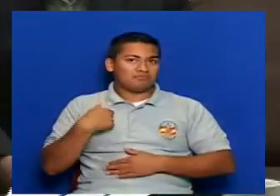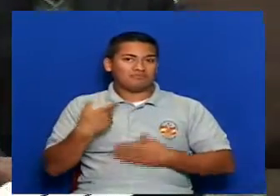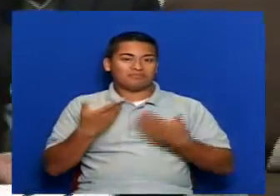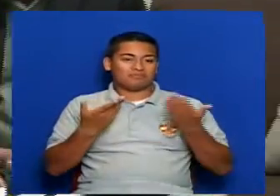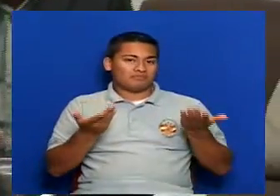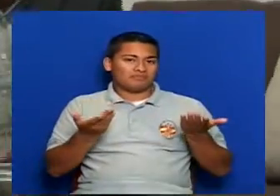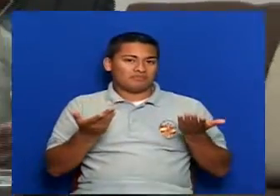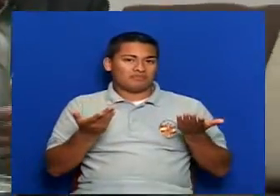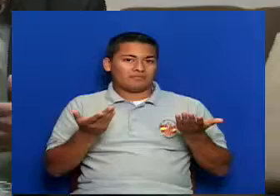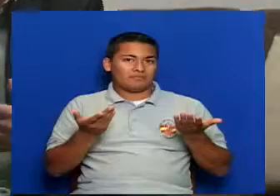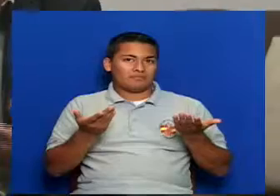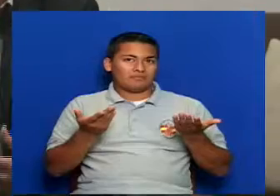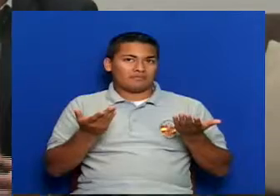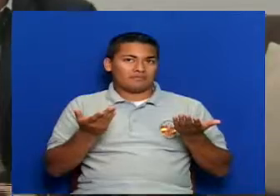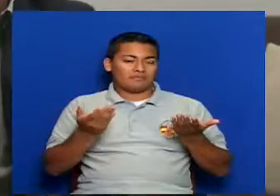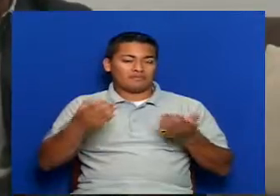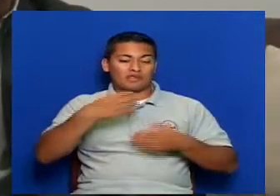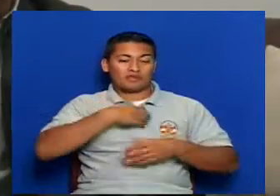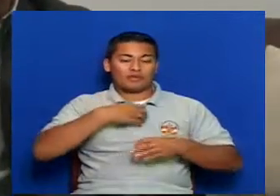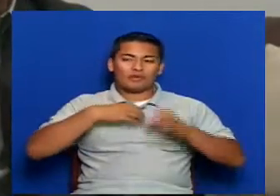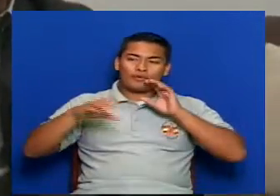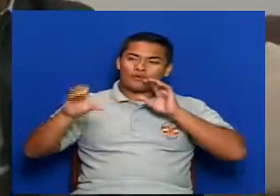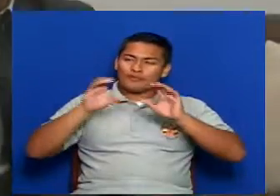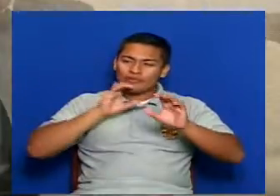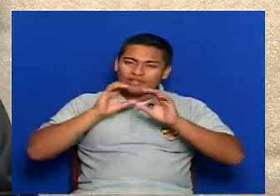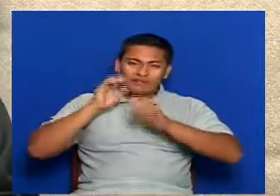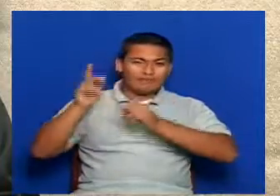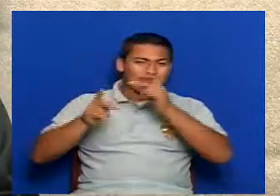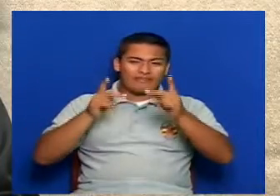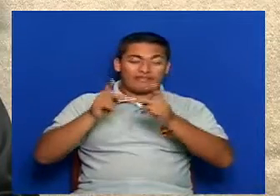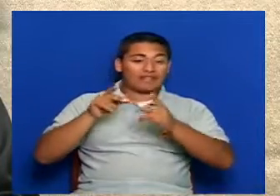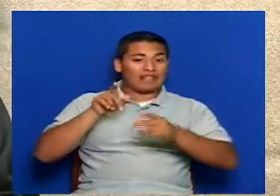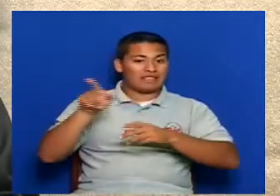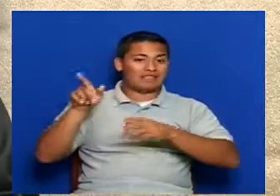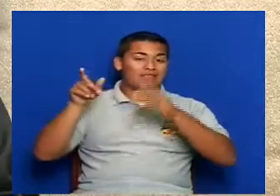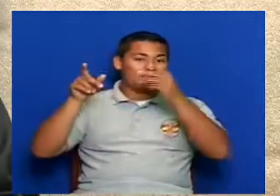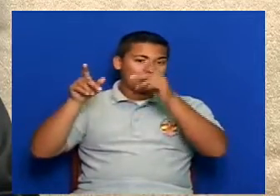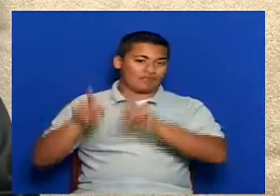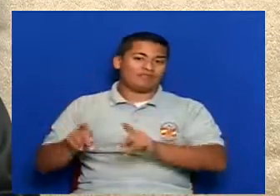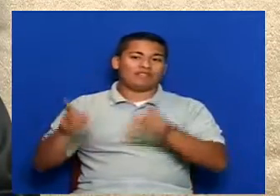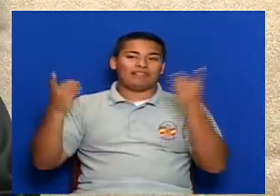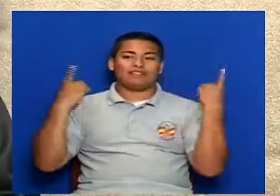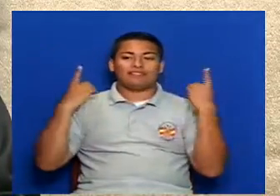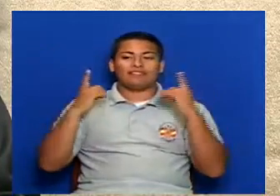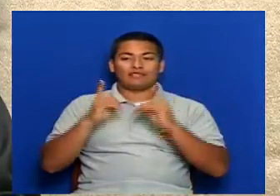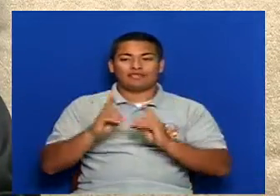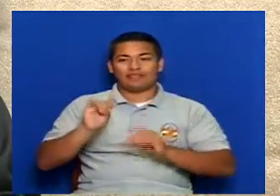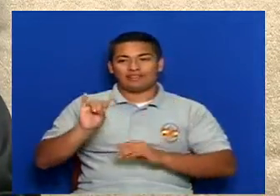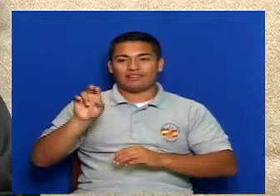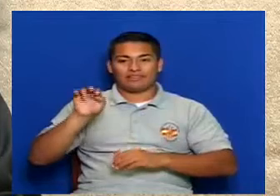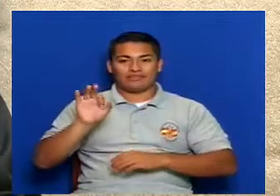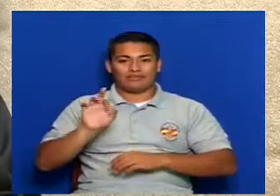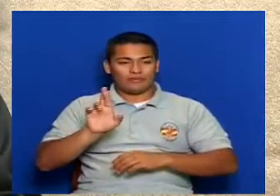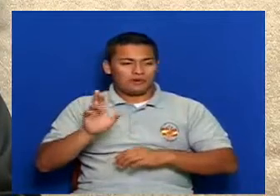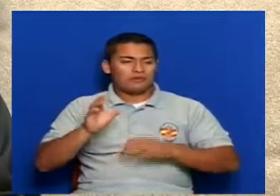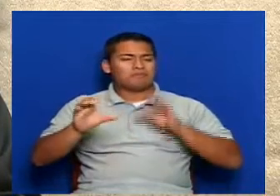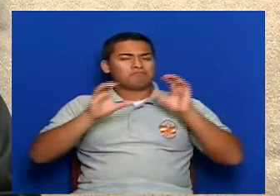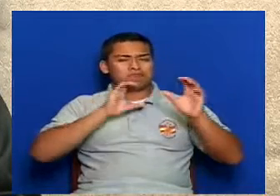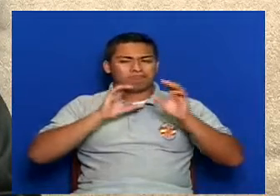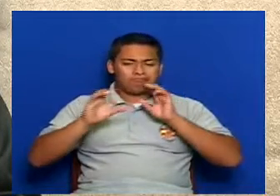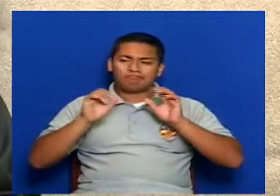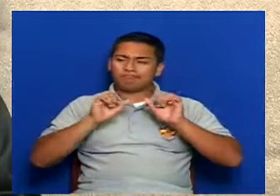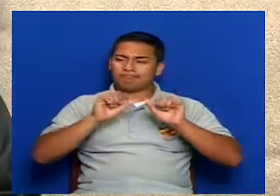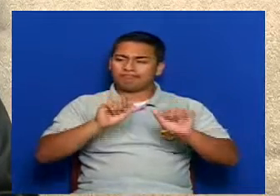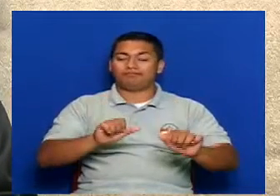persona de excelente comunicación que ha tenido la comisiones con el director de inafor mantenemos una comunicación constante